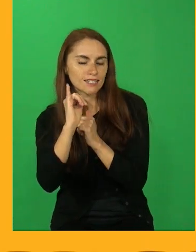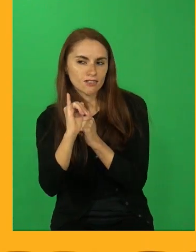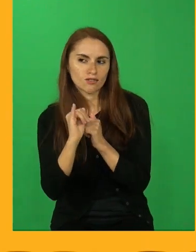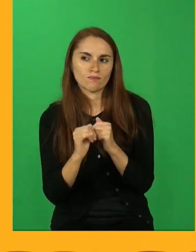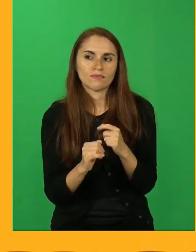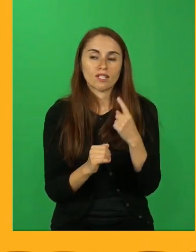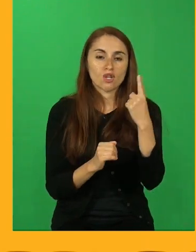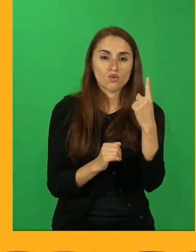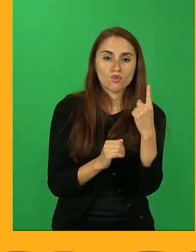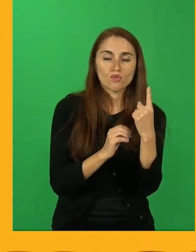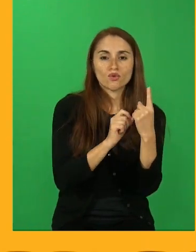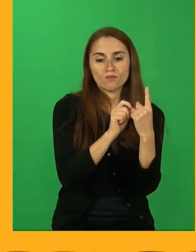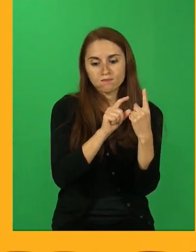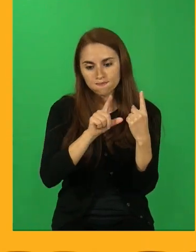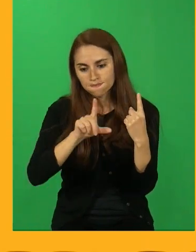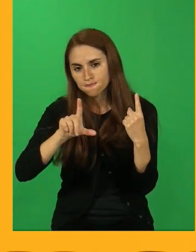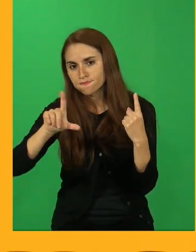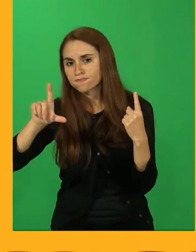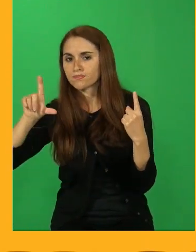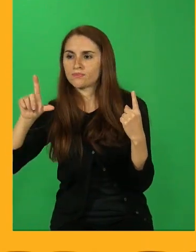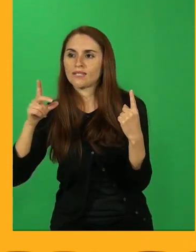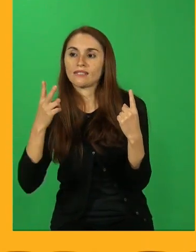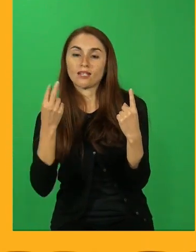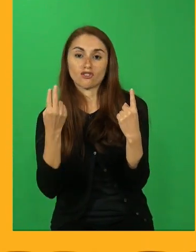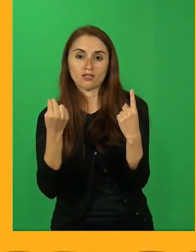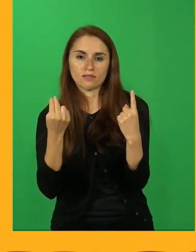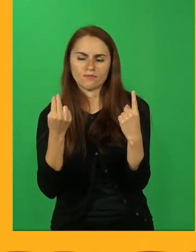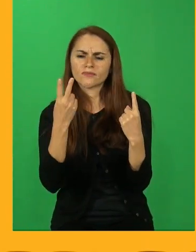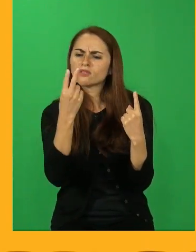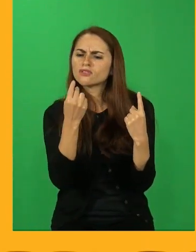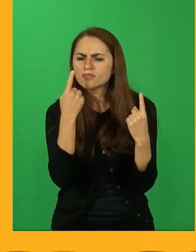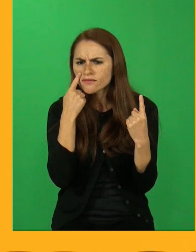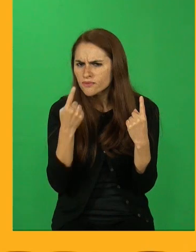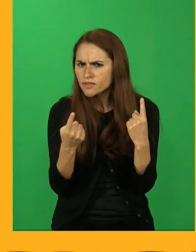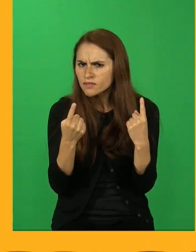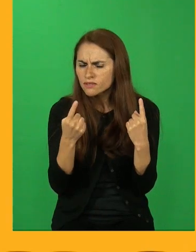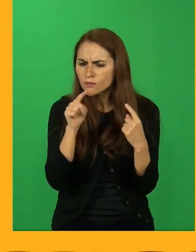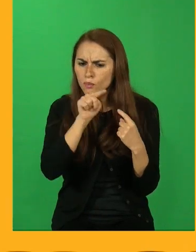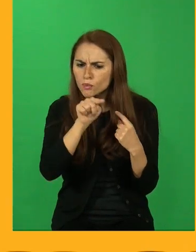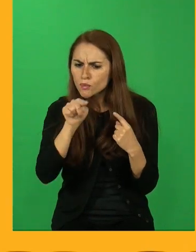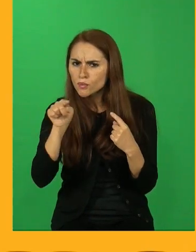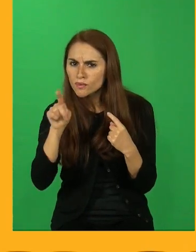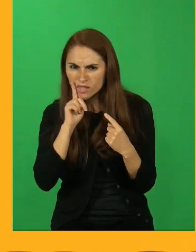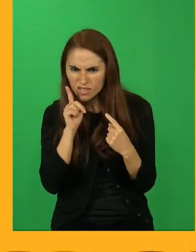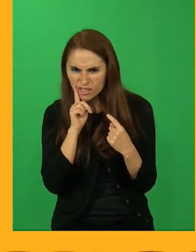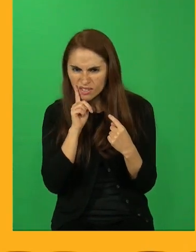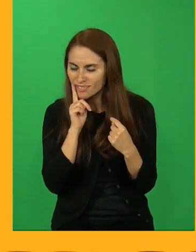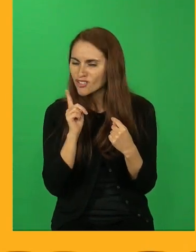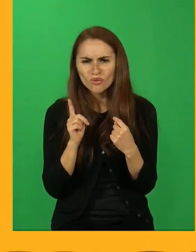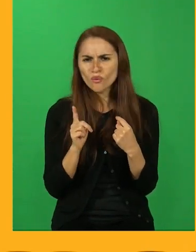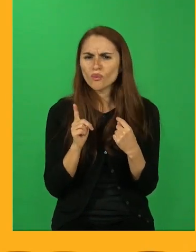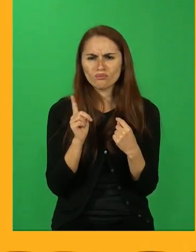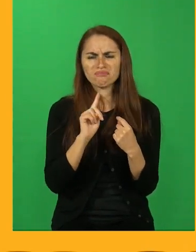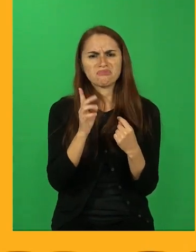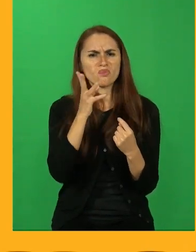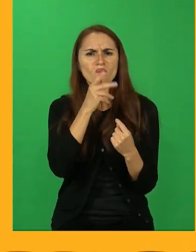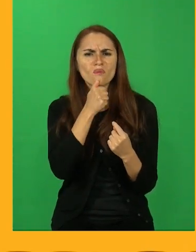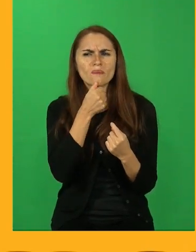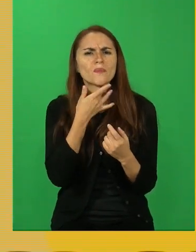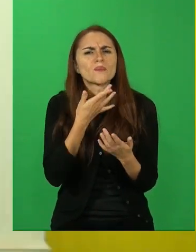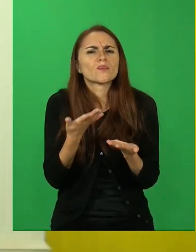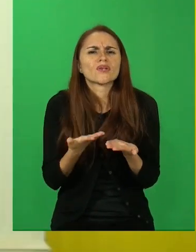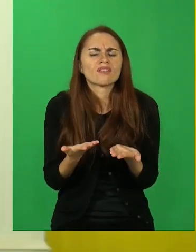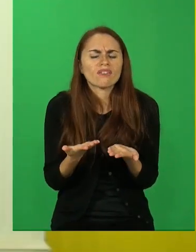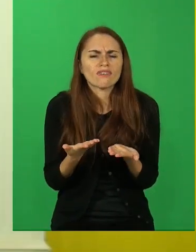1, hasta el más grande. Y fíjate, después del 12, ¿hay puntos suspensivos? No, no hay puntos